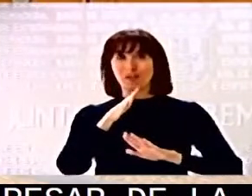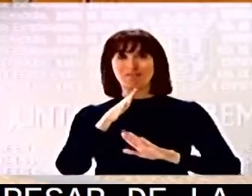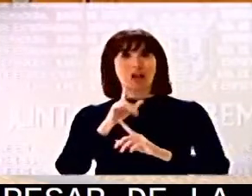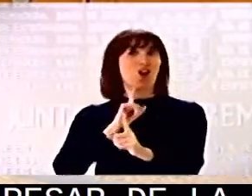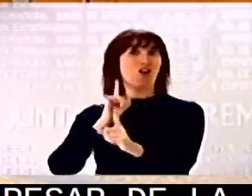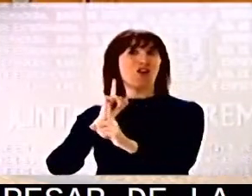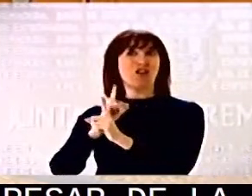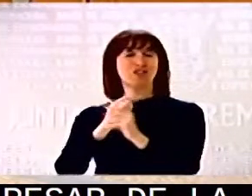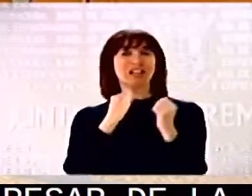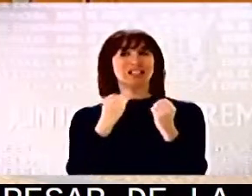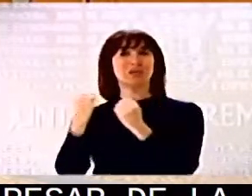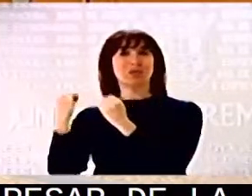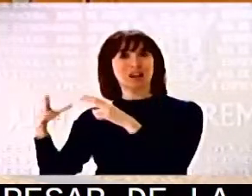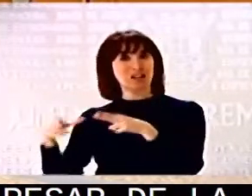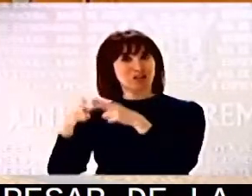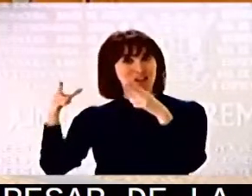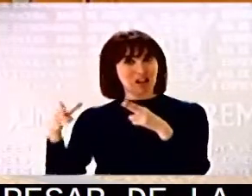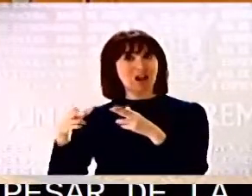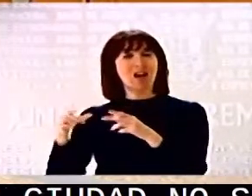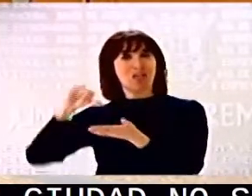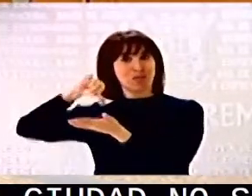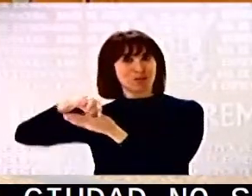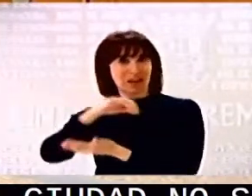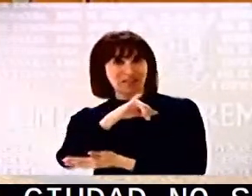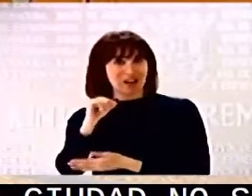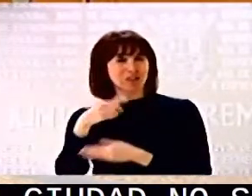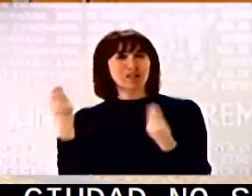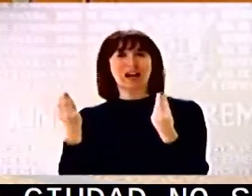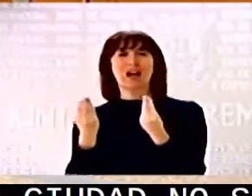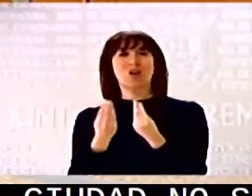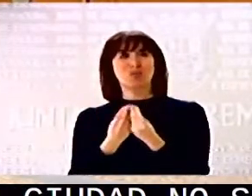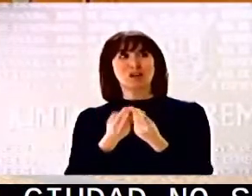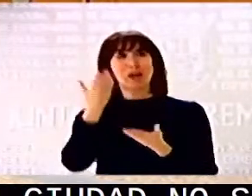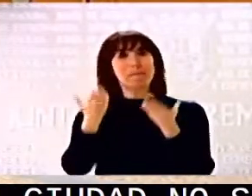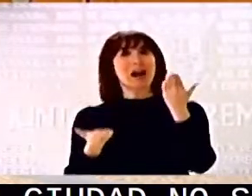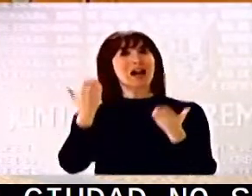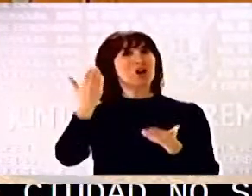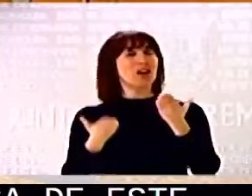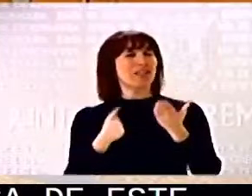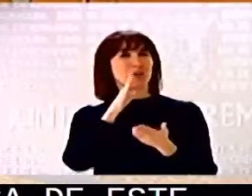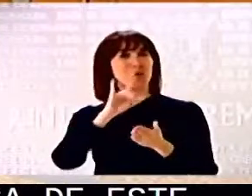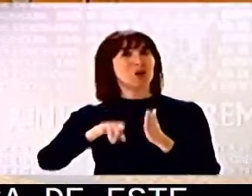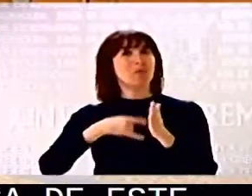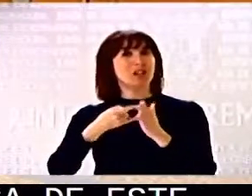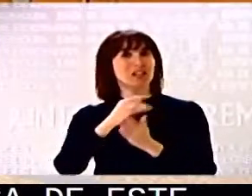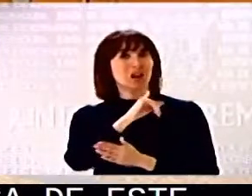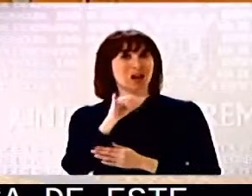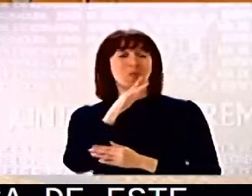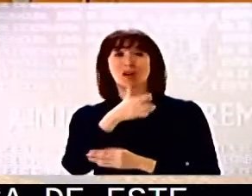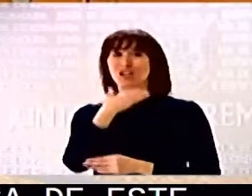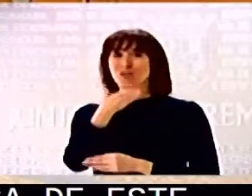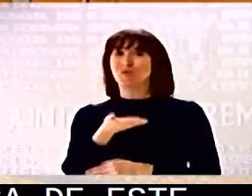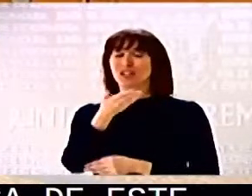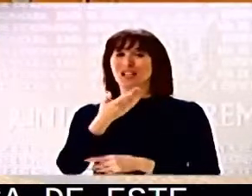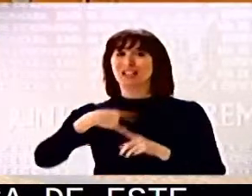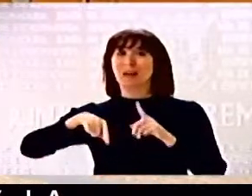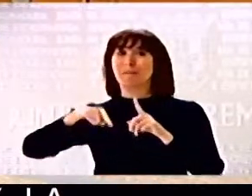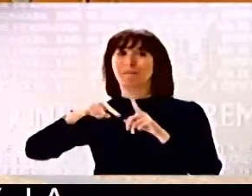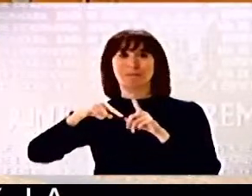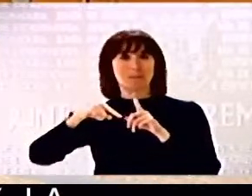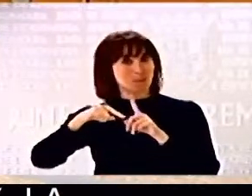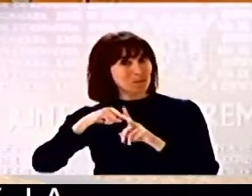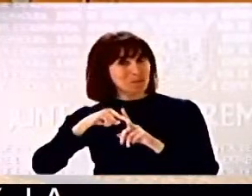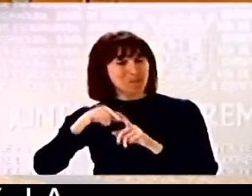institucional y social en la ciudad. No sé si la Junta tiene una valoración acerca de este proyecto, dado la envergadura que tiene y la resistencia en la zona,